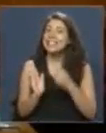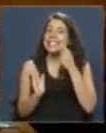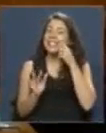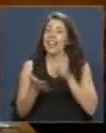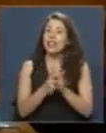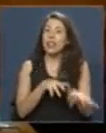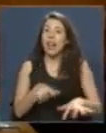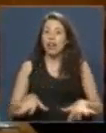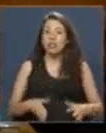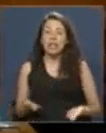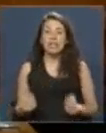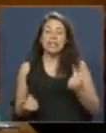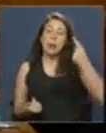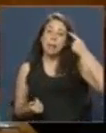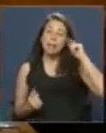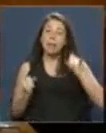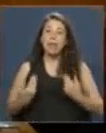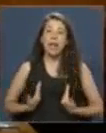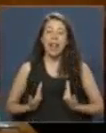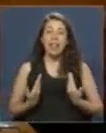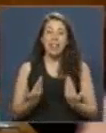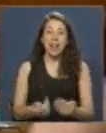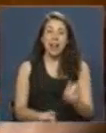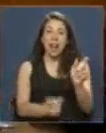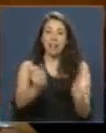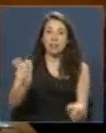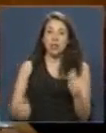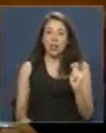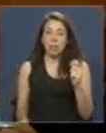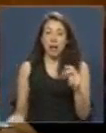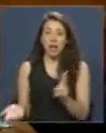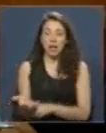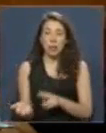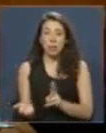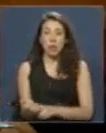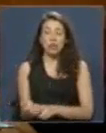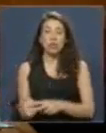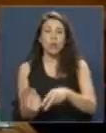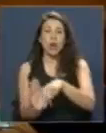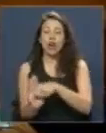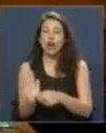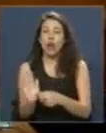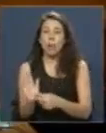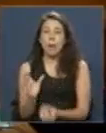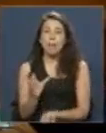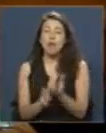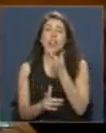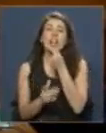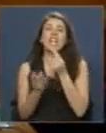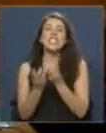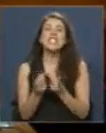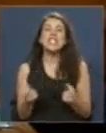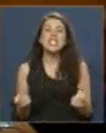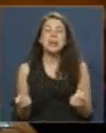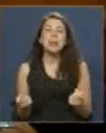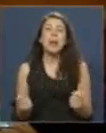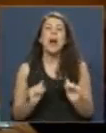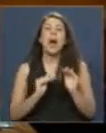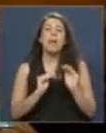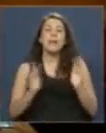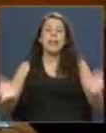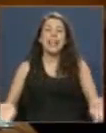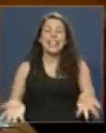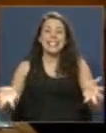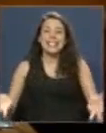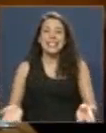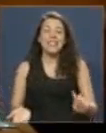elementos necesarios para otorgar a nuestros contribuyentes una normativa moderna, simple y que los apoye e incentive